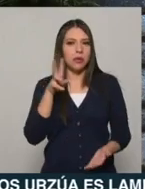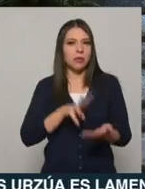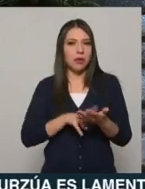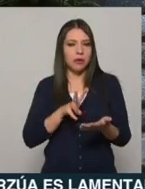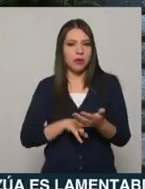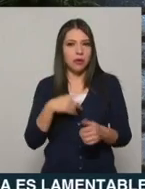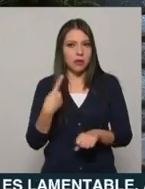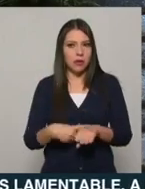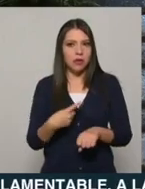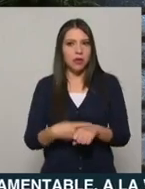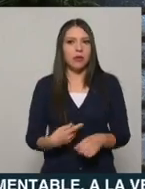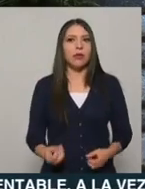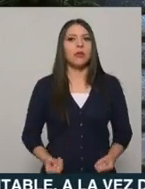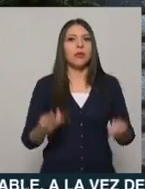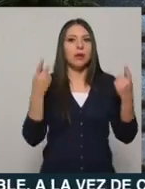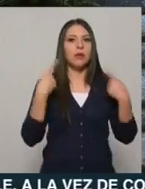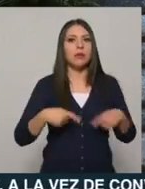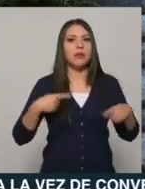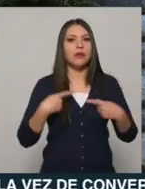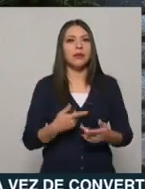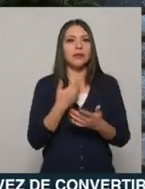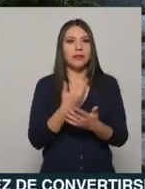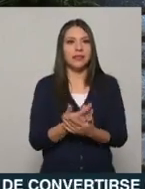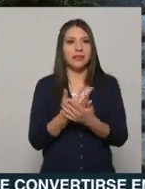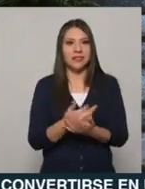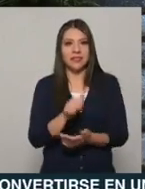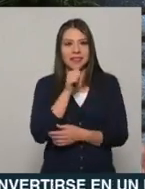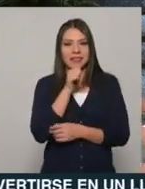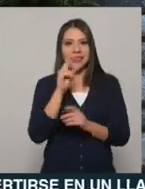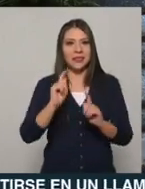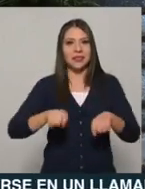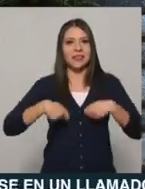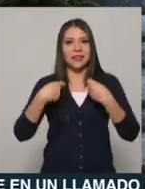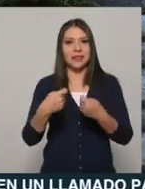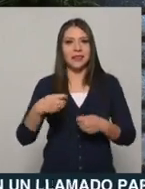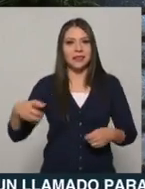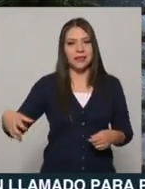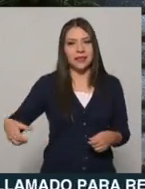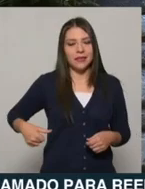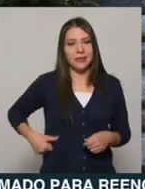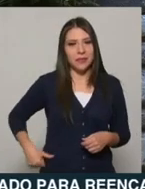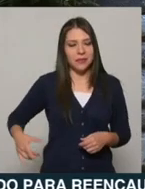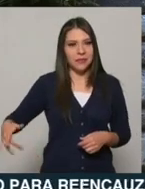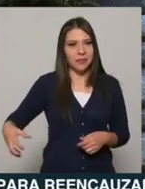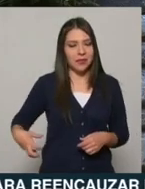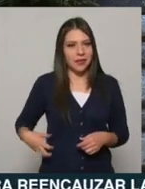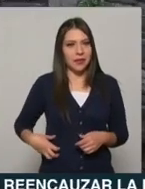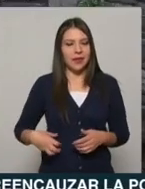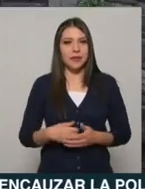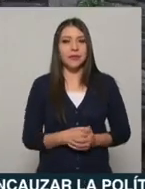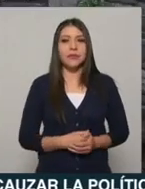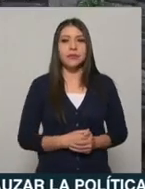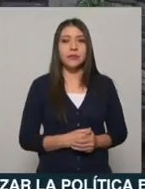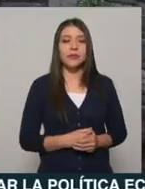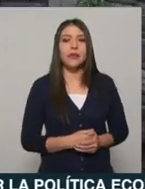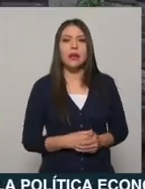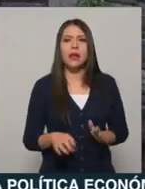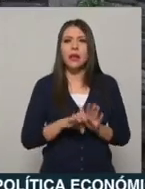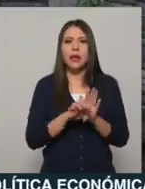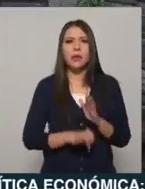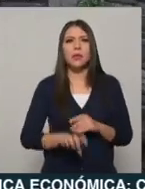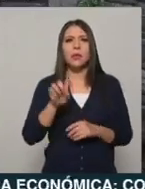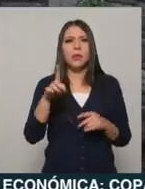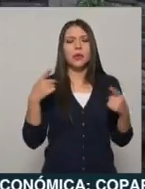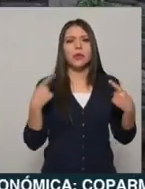de cuántos pacientes están en lista de espera y no han accedido a un trasplante. ¿Y esta red podría ampliarse de manera internacional? ¿Podría, por ejemplo, algún paciente